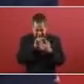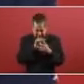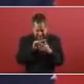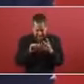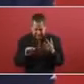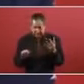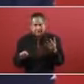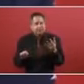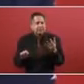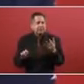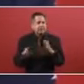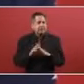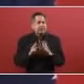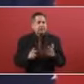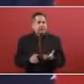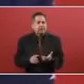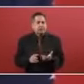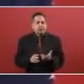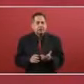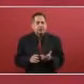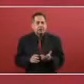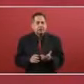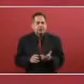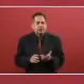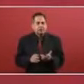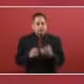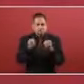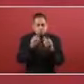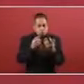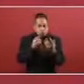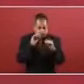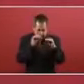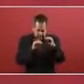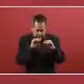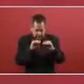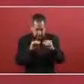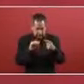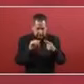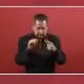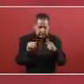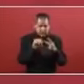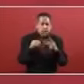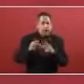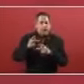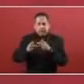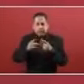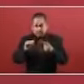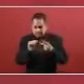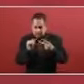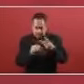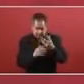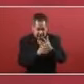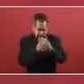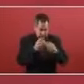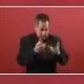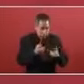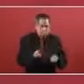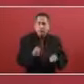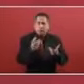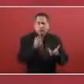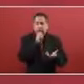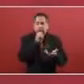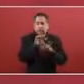compuesto el salario, pues, de muchos elementos, de prestaciones. Entonces, lo que queremos